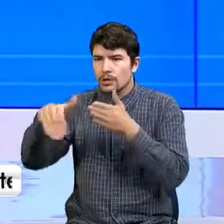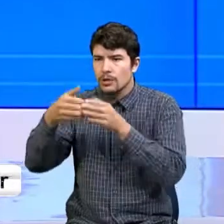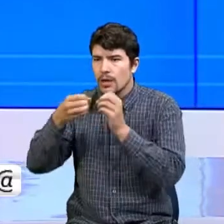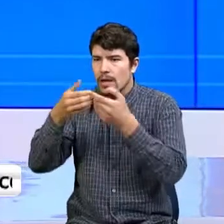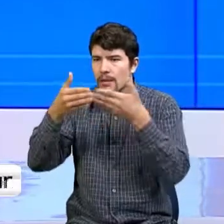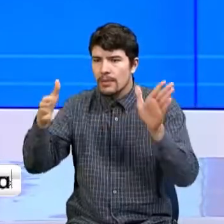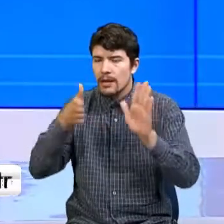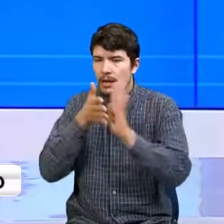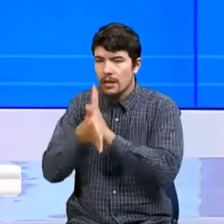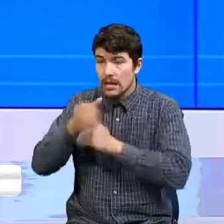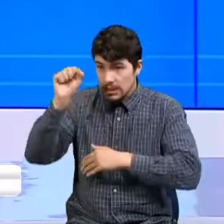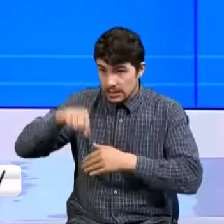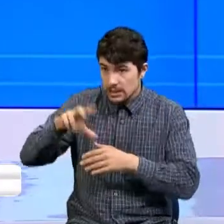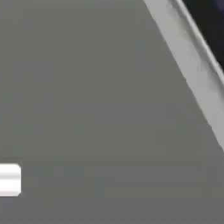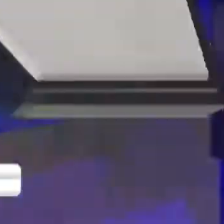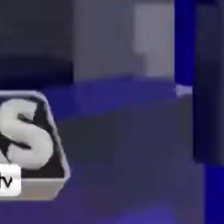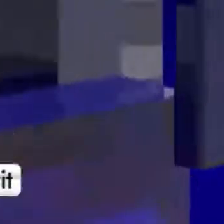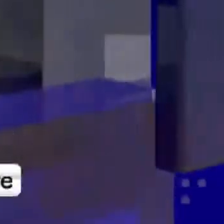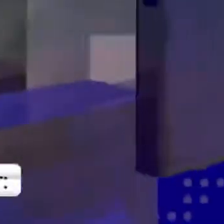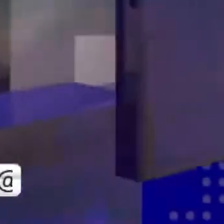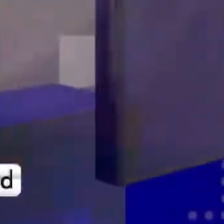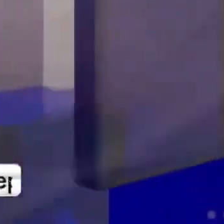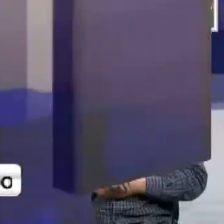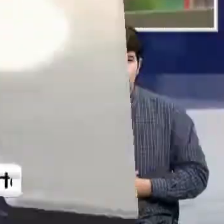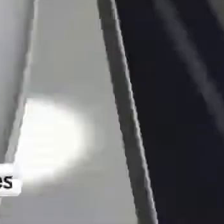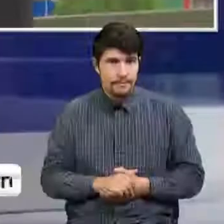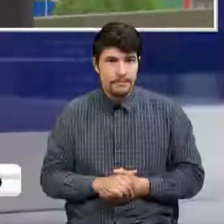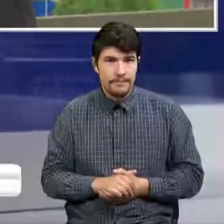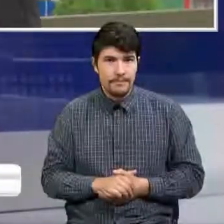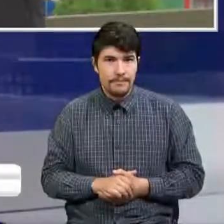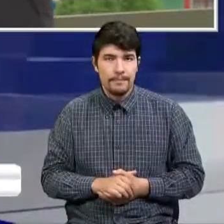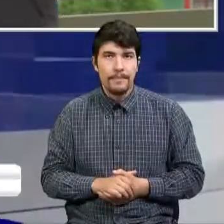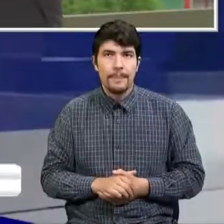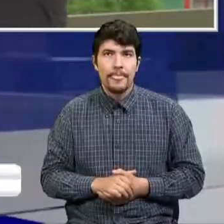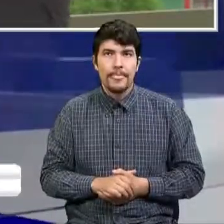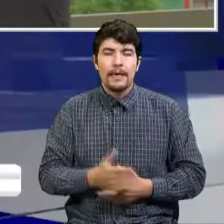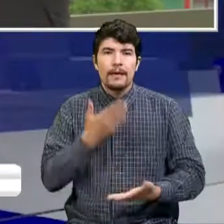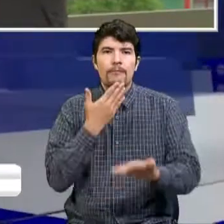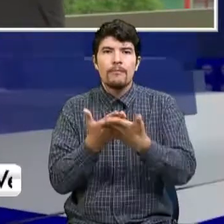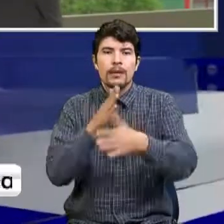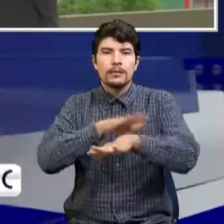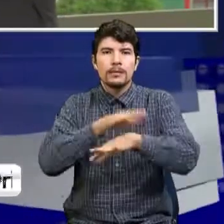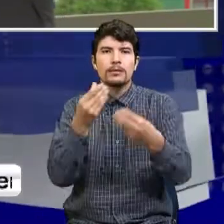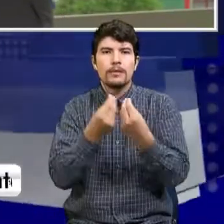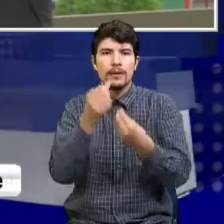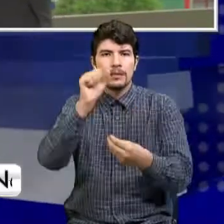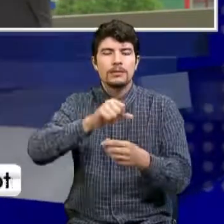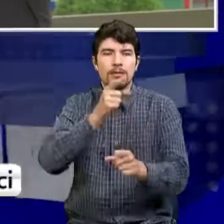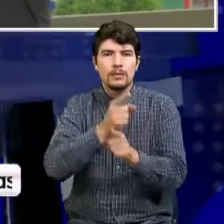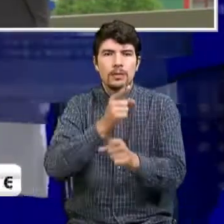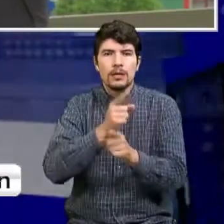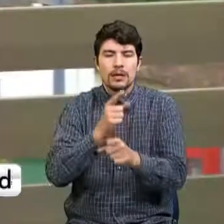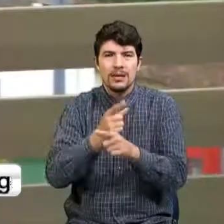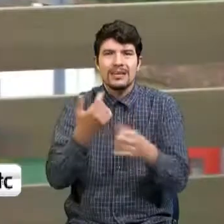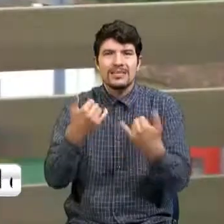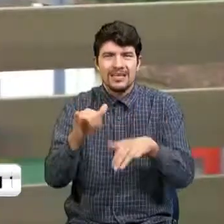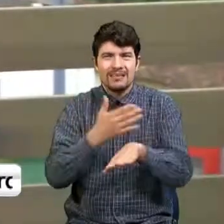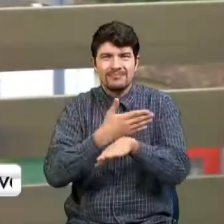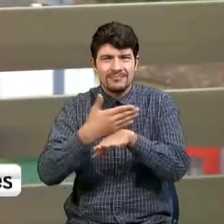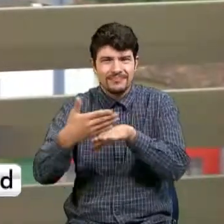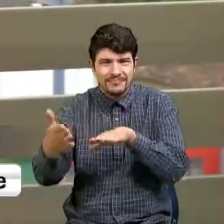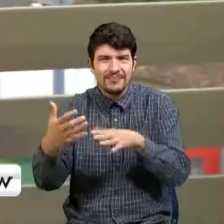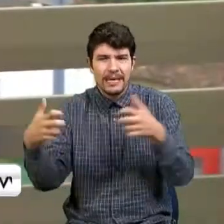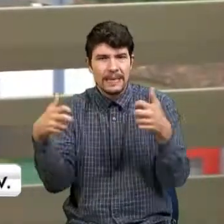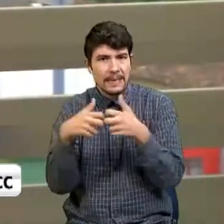información carlos se firmó o no se firmó el contrato para hacer de compañeros en estudios pues luego de ese enérgico pronunciamiento